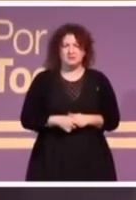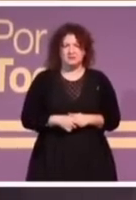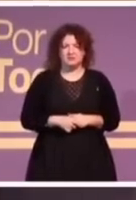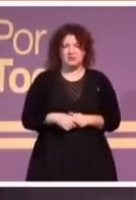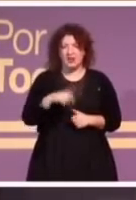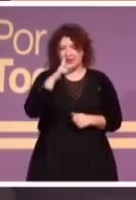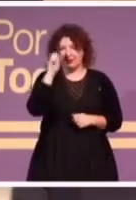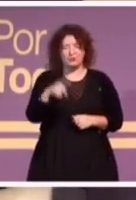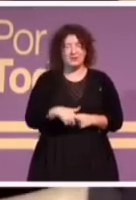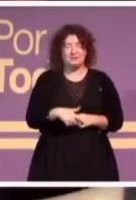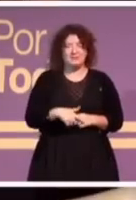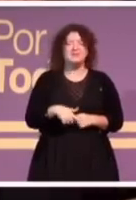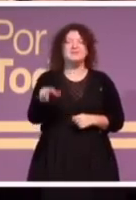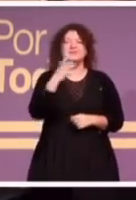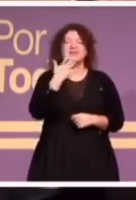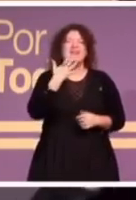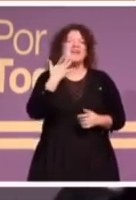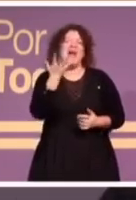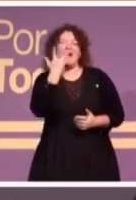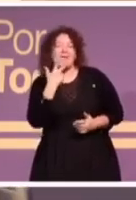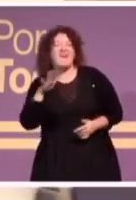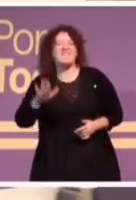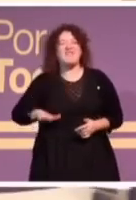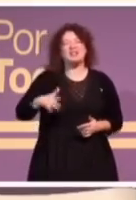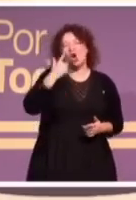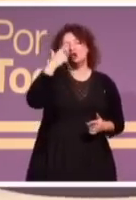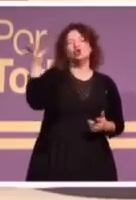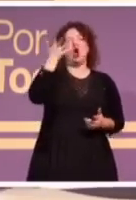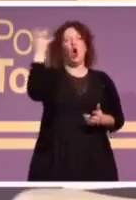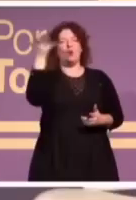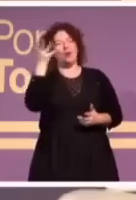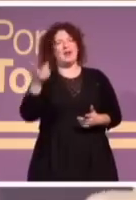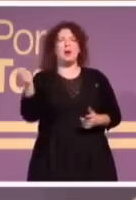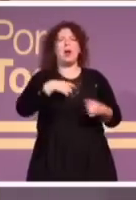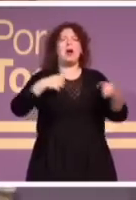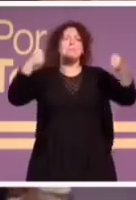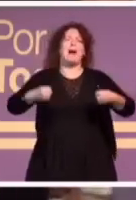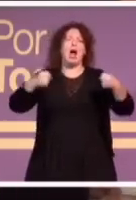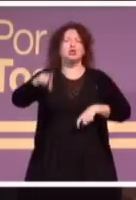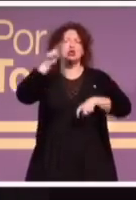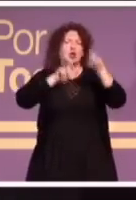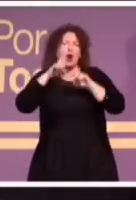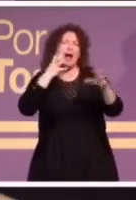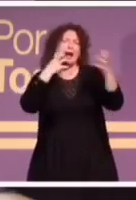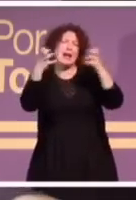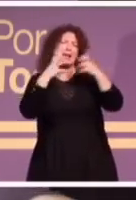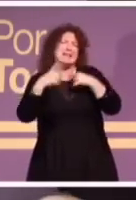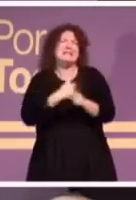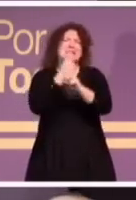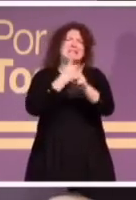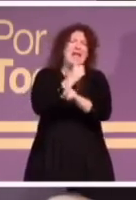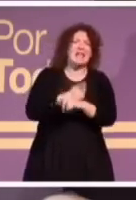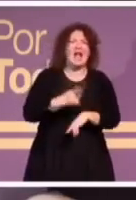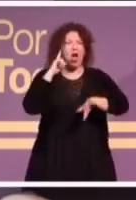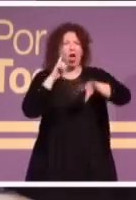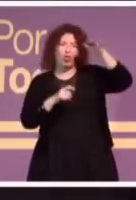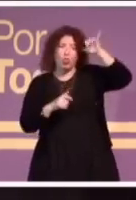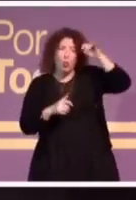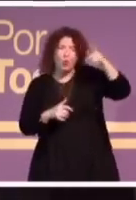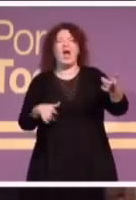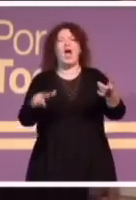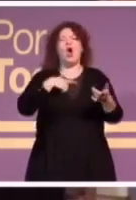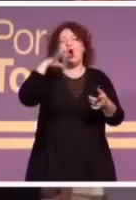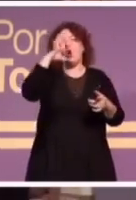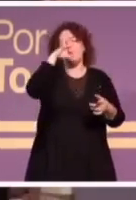Inútil, caprichosa, infantil, activista, soberbia, vuelve a tu pancarta, llorona, gritona, histérica, zurda, bruja,